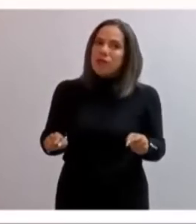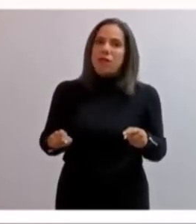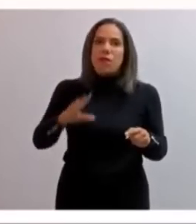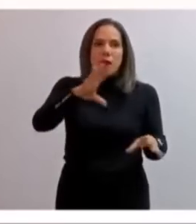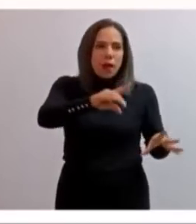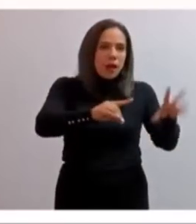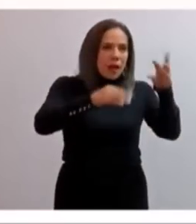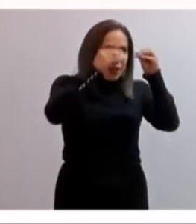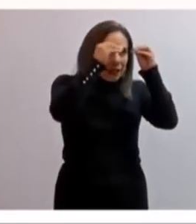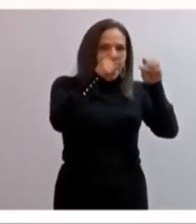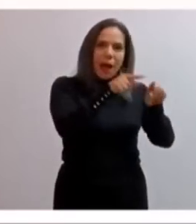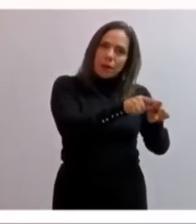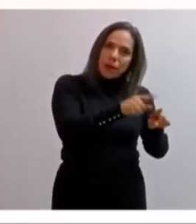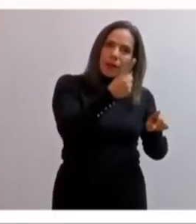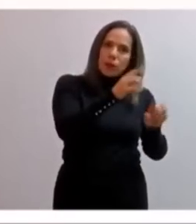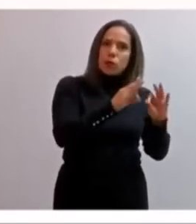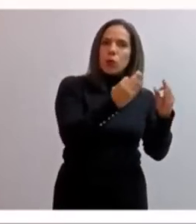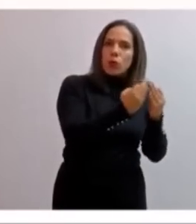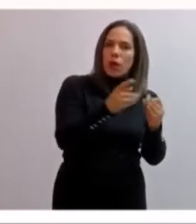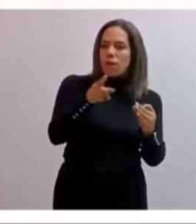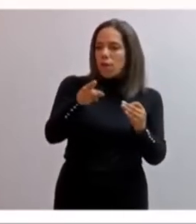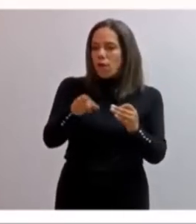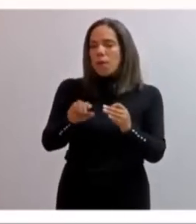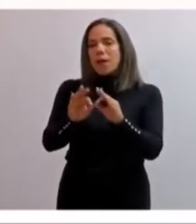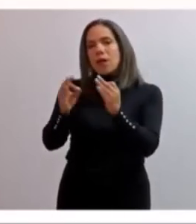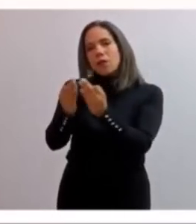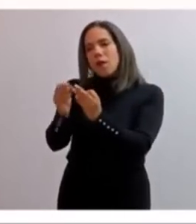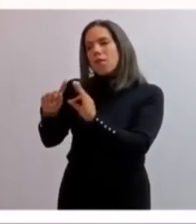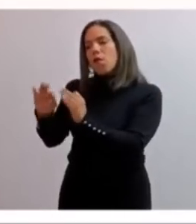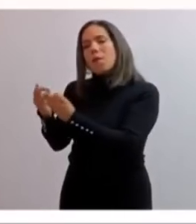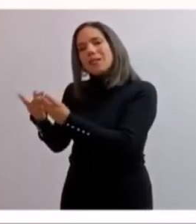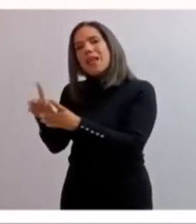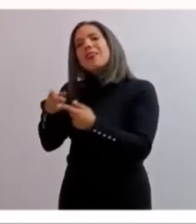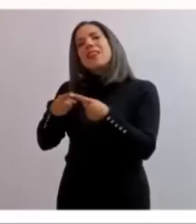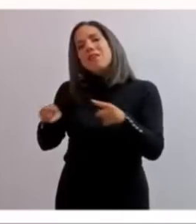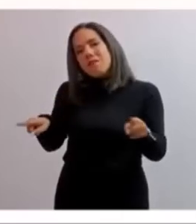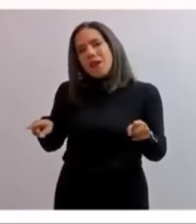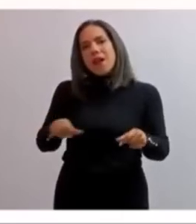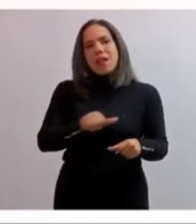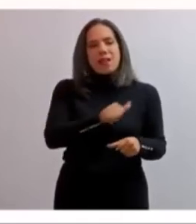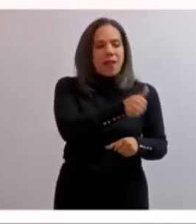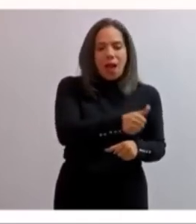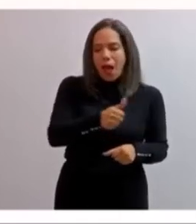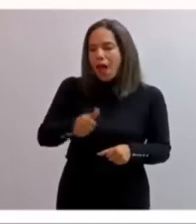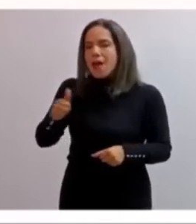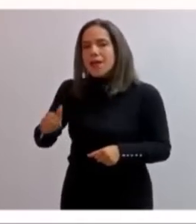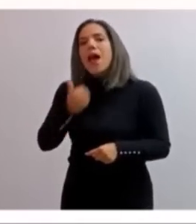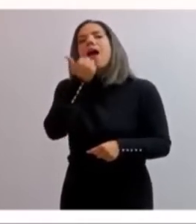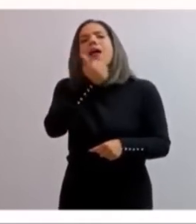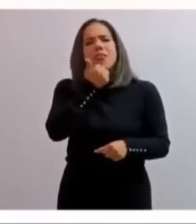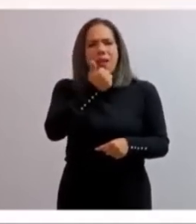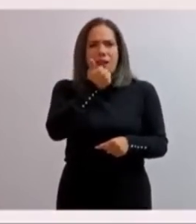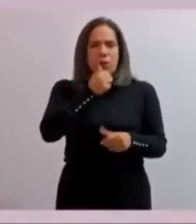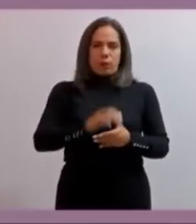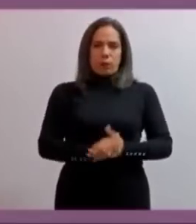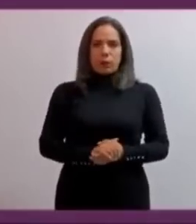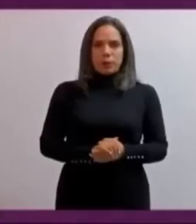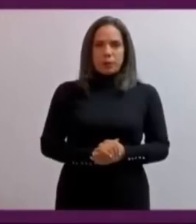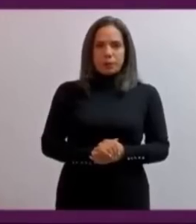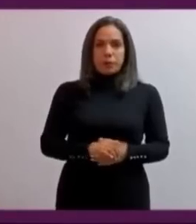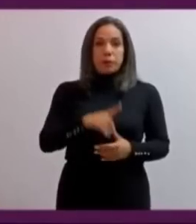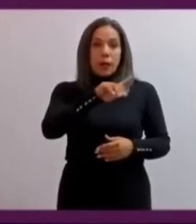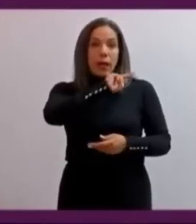de alguna manera en forma diferencial. ¿Qué tareas asigna el plan